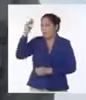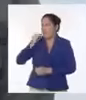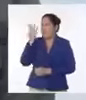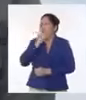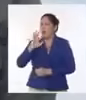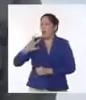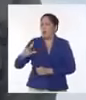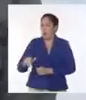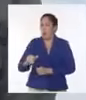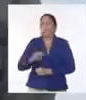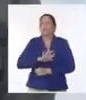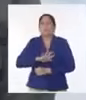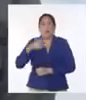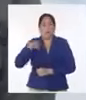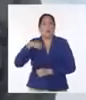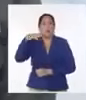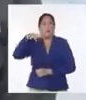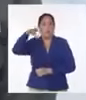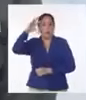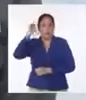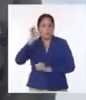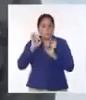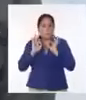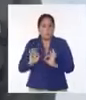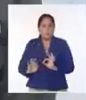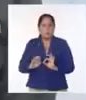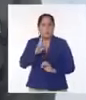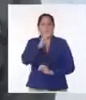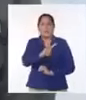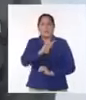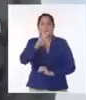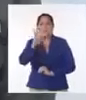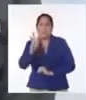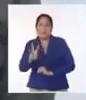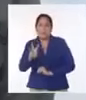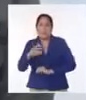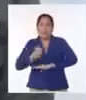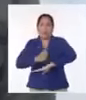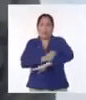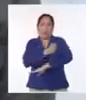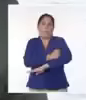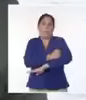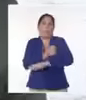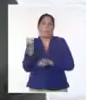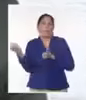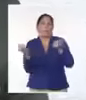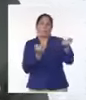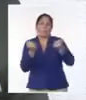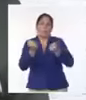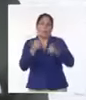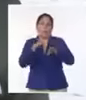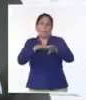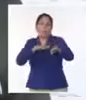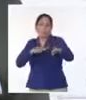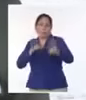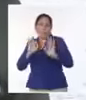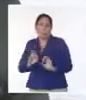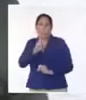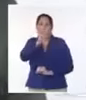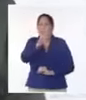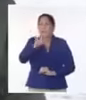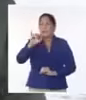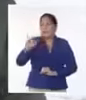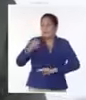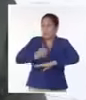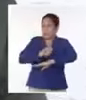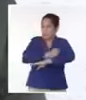Se logra vincular al hecho específico un total de 33 vehículos de transporte de carga, 26